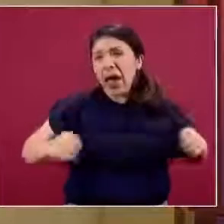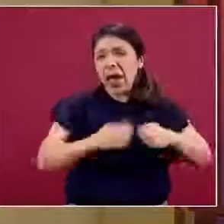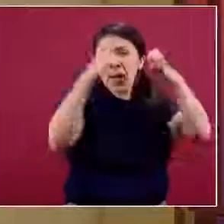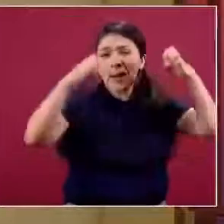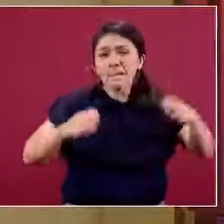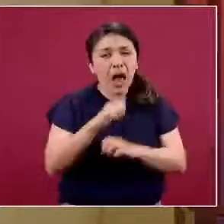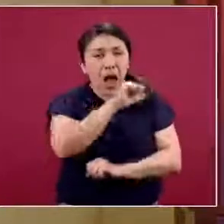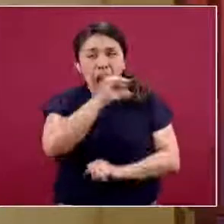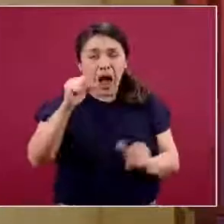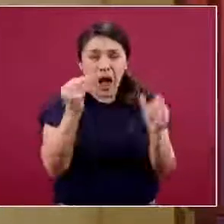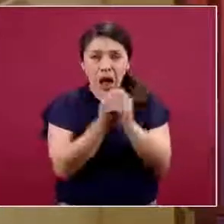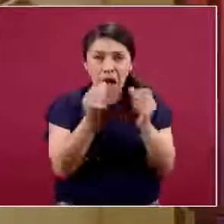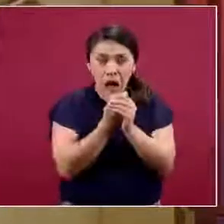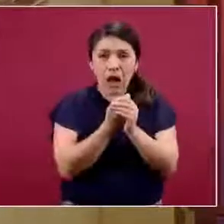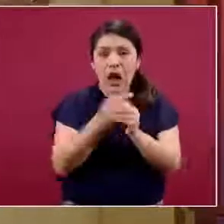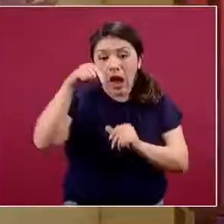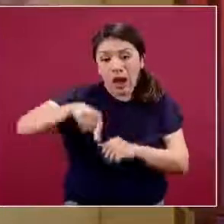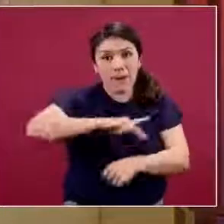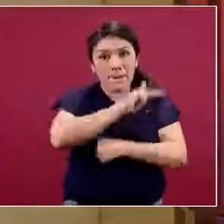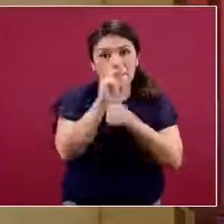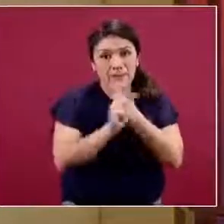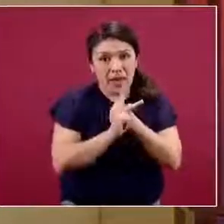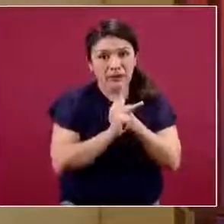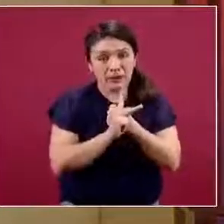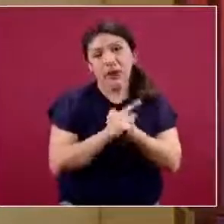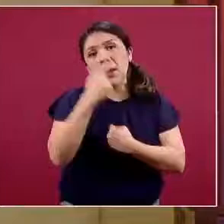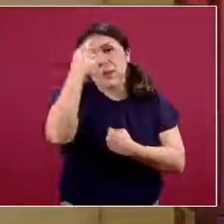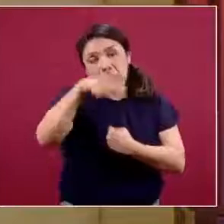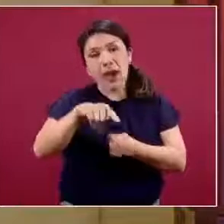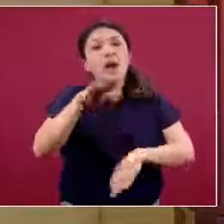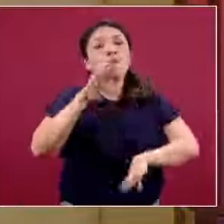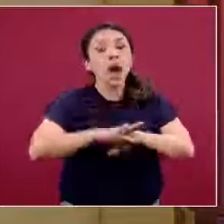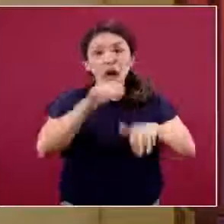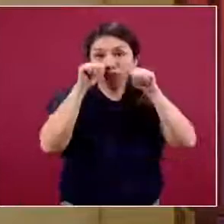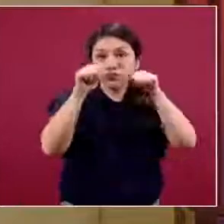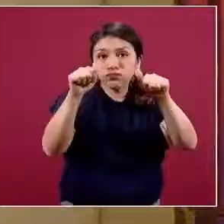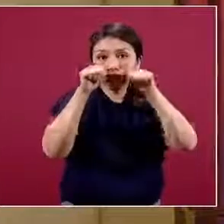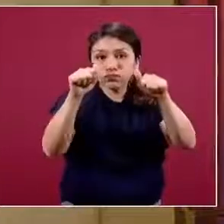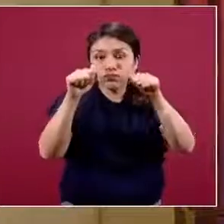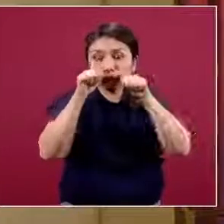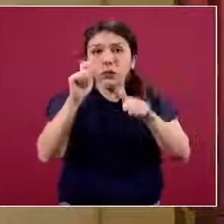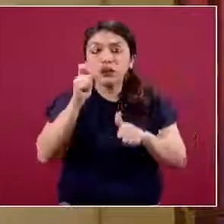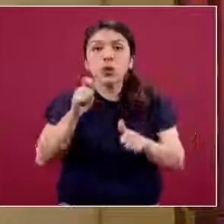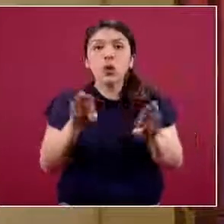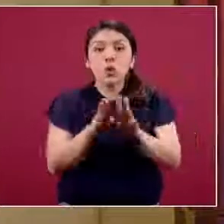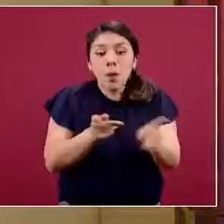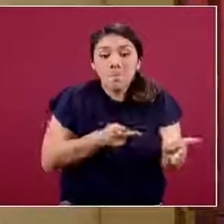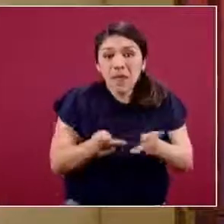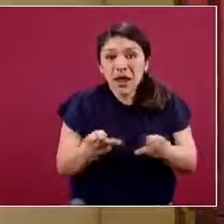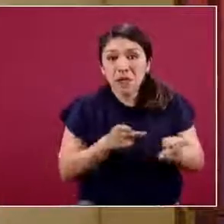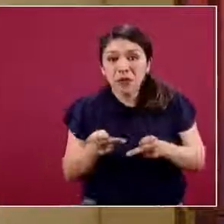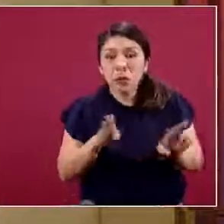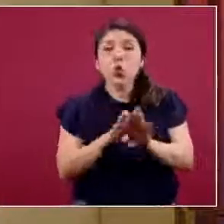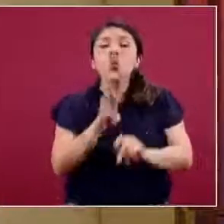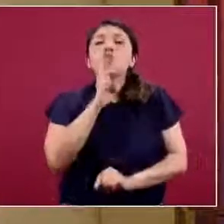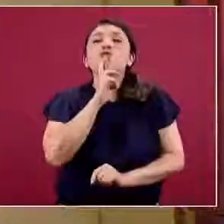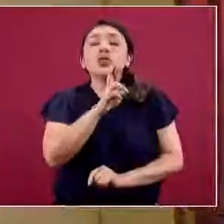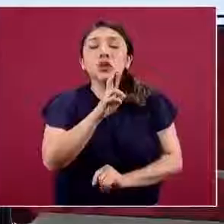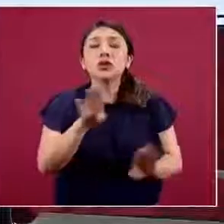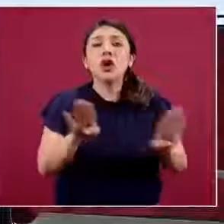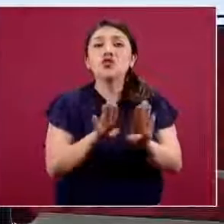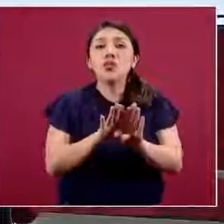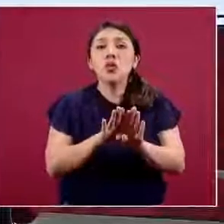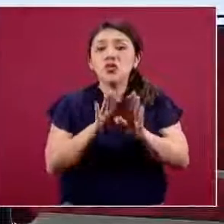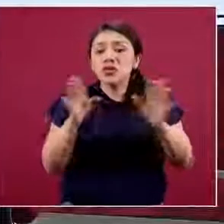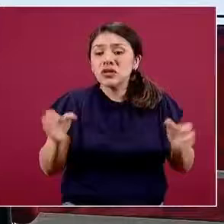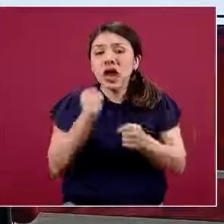emergencias en el país, sobre todo para la atención, desde la parte de la preparación, la respuesta y la